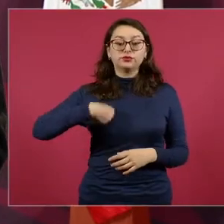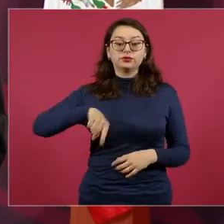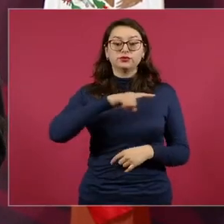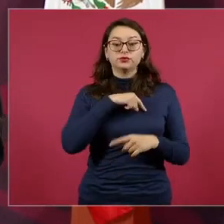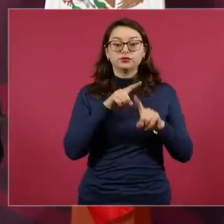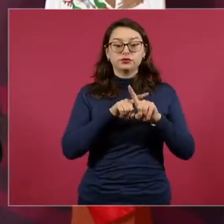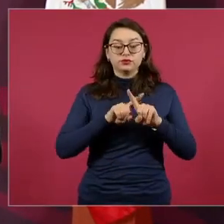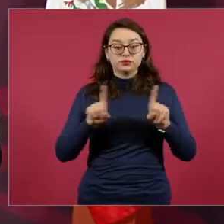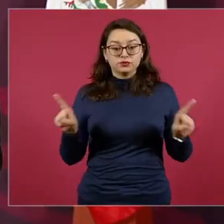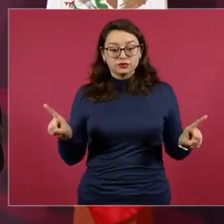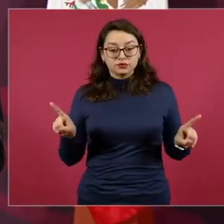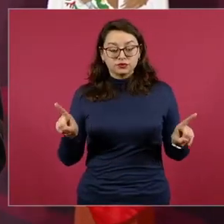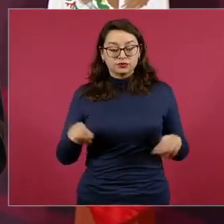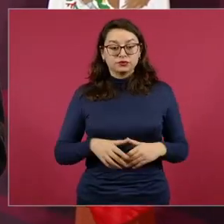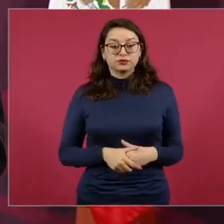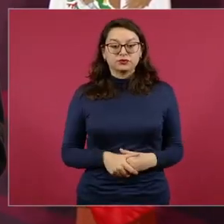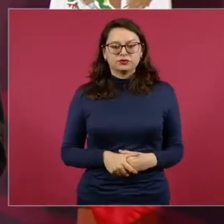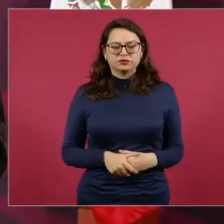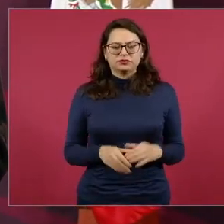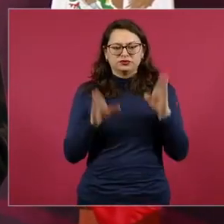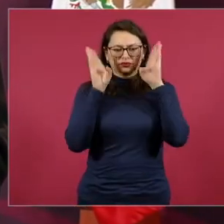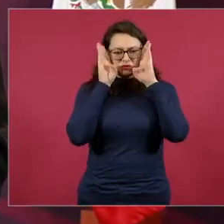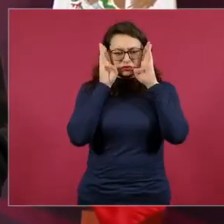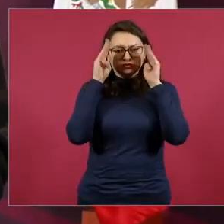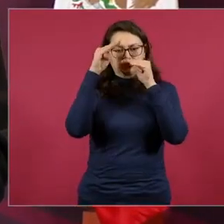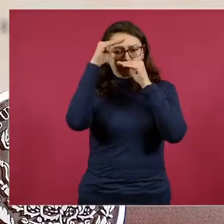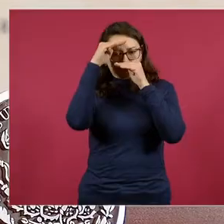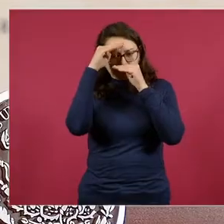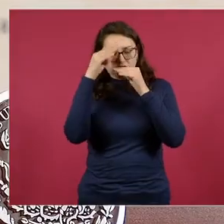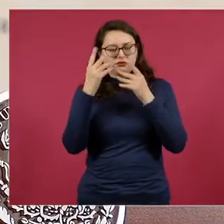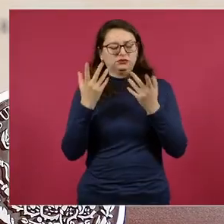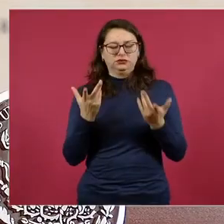La derecha, el conservadurismo,